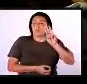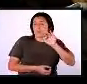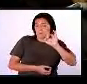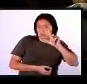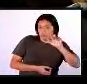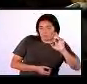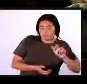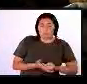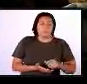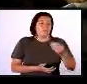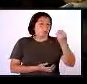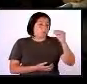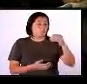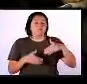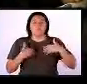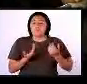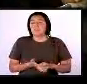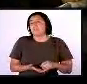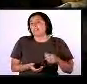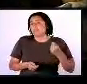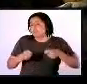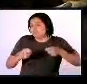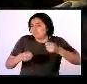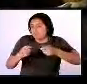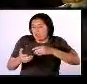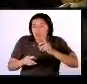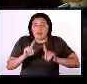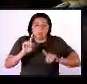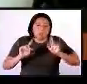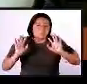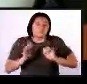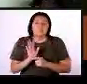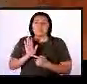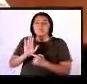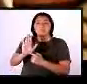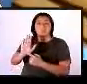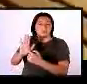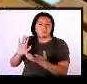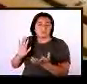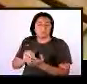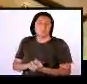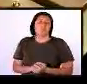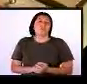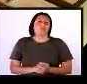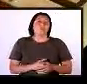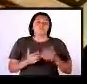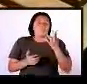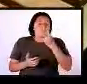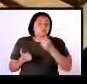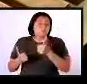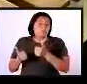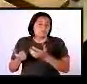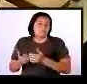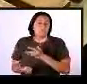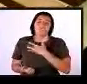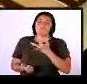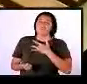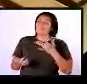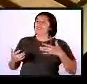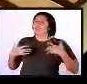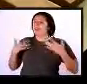nuestros jóvenes tocar algún instrumento y hacen sus presentaciones. Que lo hacen muy bien, se siente